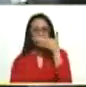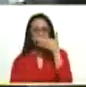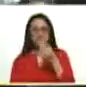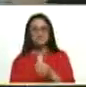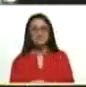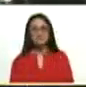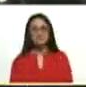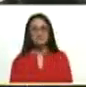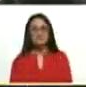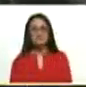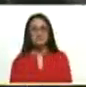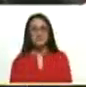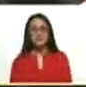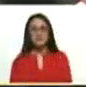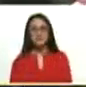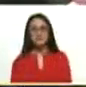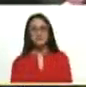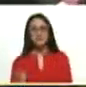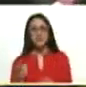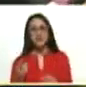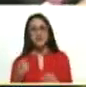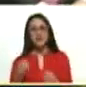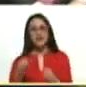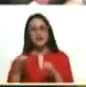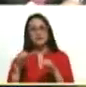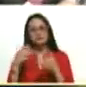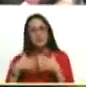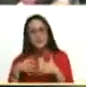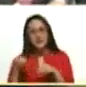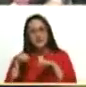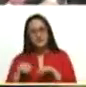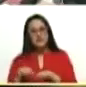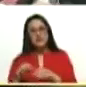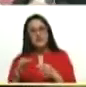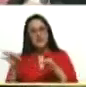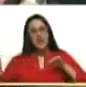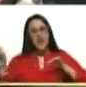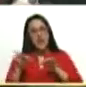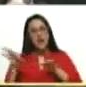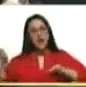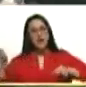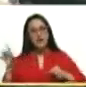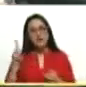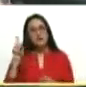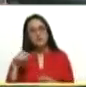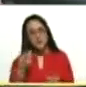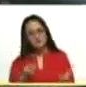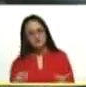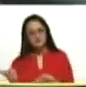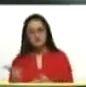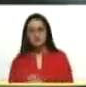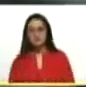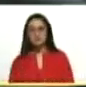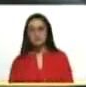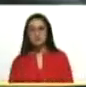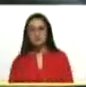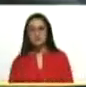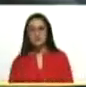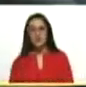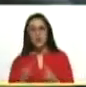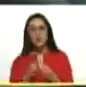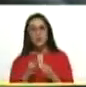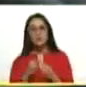Mehmet, Ukaner, al sector textil, Suat, Murak, Abdulkadir, Khalid, al